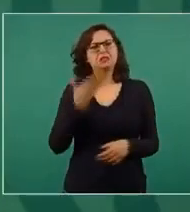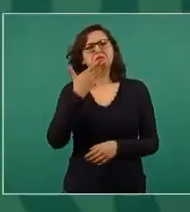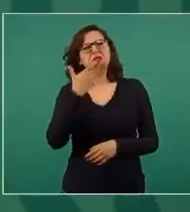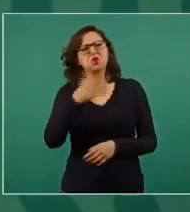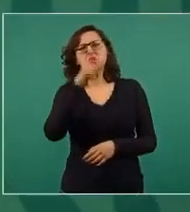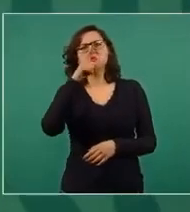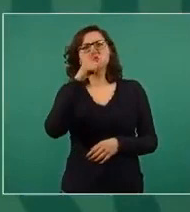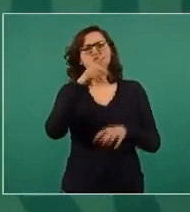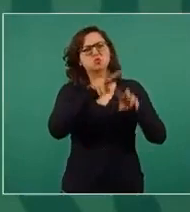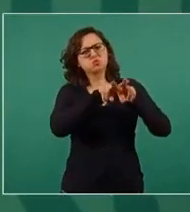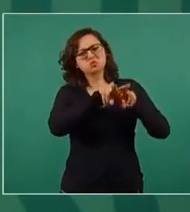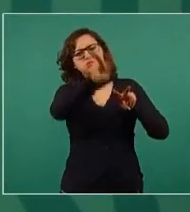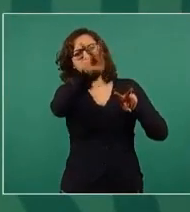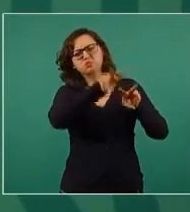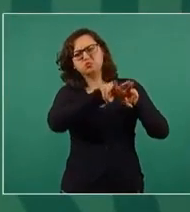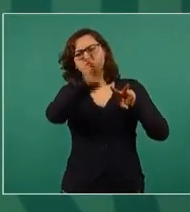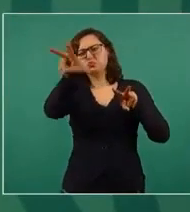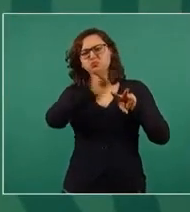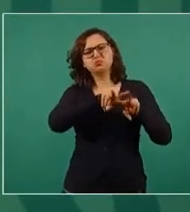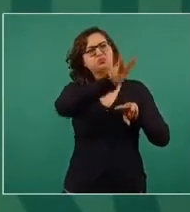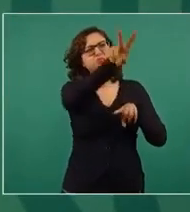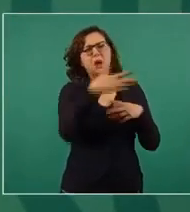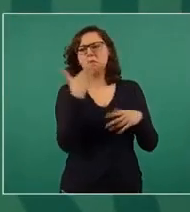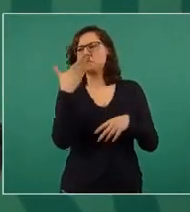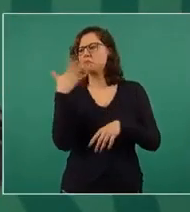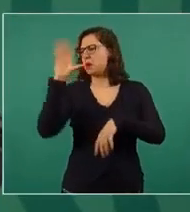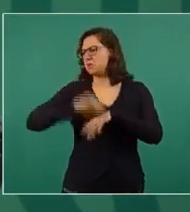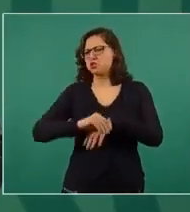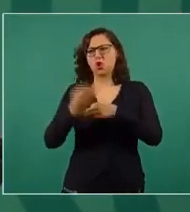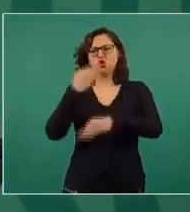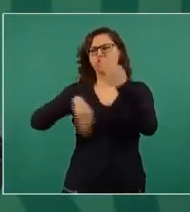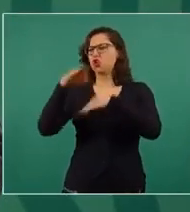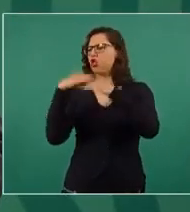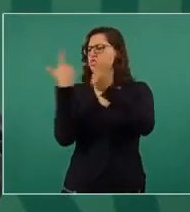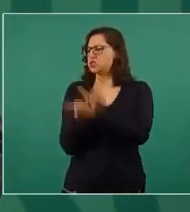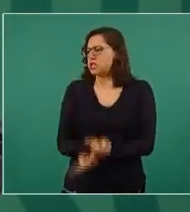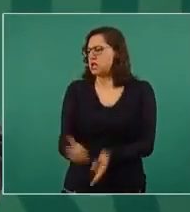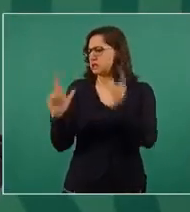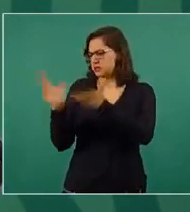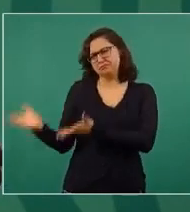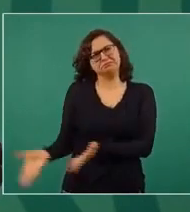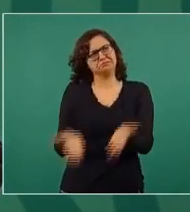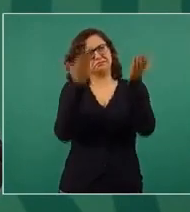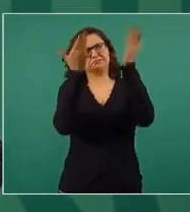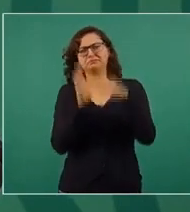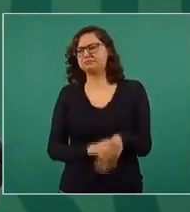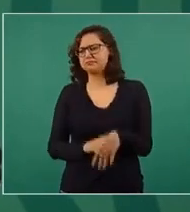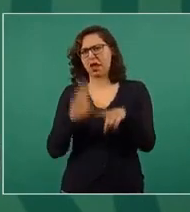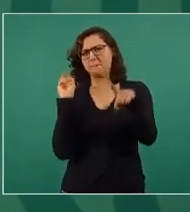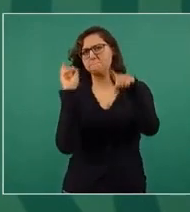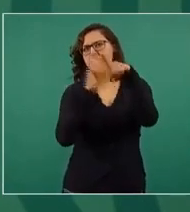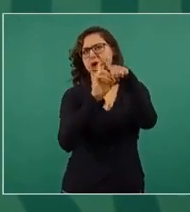a las líneas de alta tensión que no sucedía? Si esto tiene que ver a partir o empieza